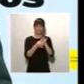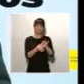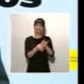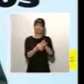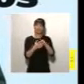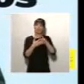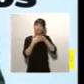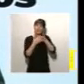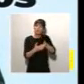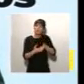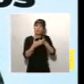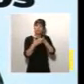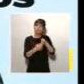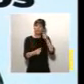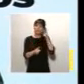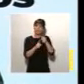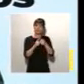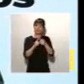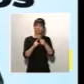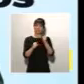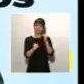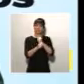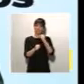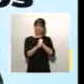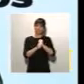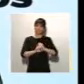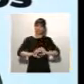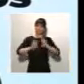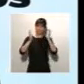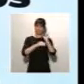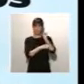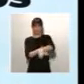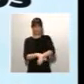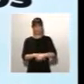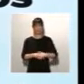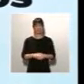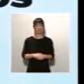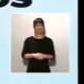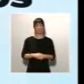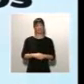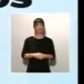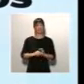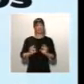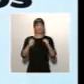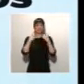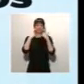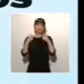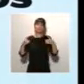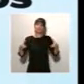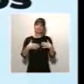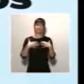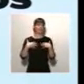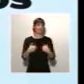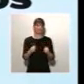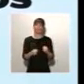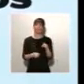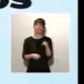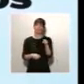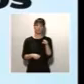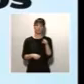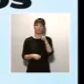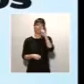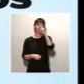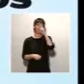vencer esta difícil tarea. Quiero destacar especialmente el colectivo sanitario y recordar a la primera